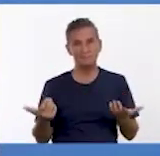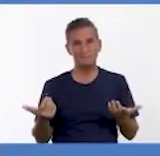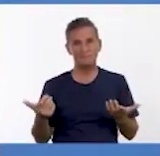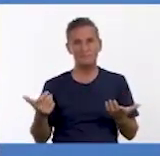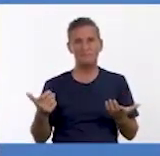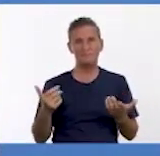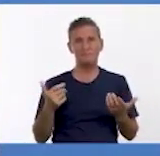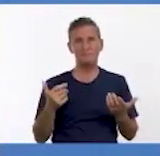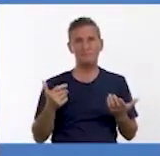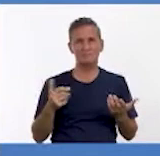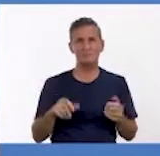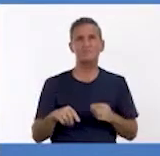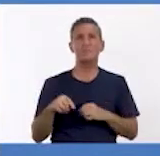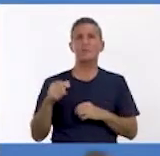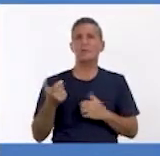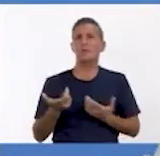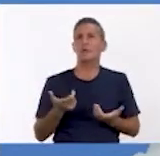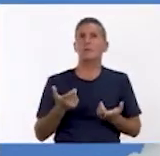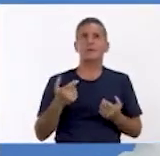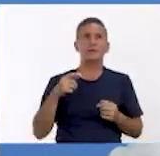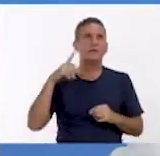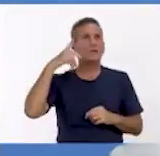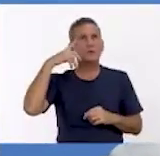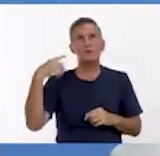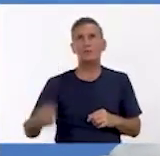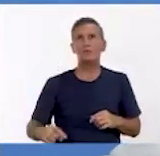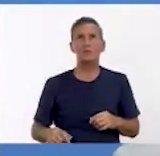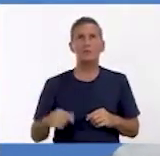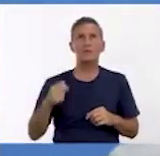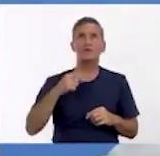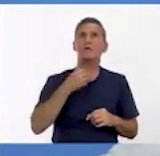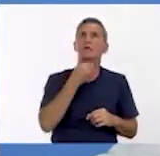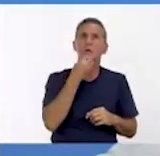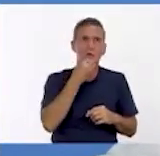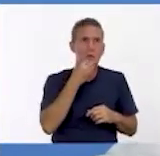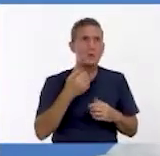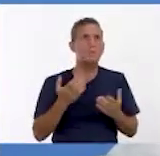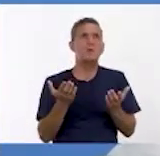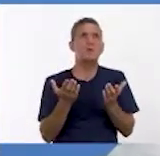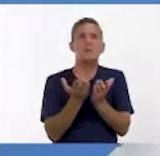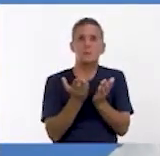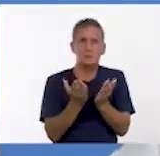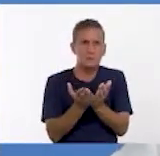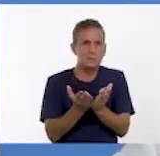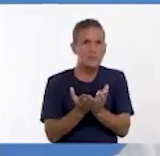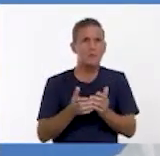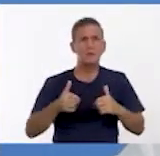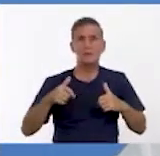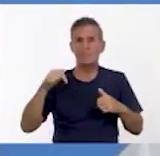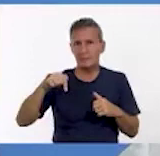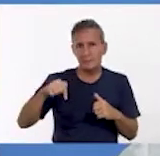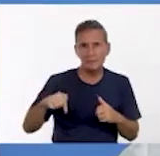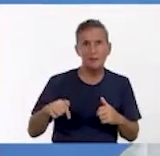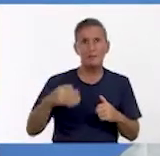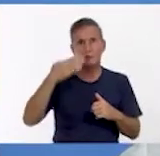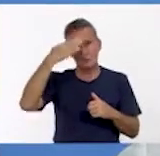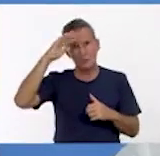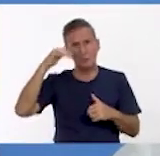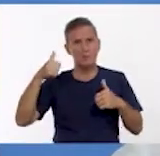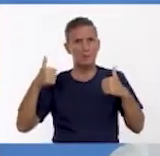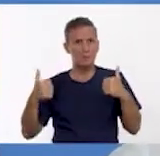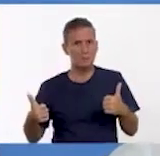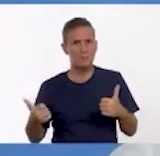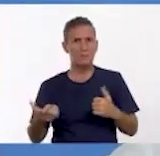trabajo, a través del estudio, a través de las posibilidades que tienen en eso. Y eso destacamos la situación de enfoque de